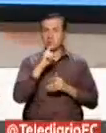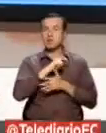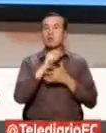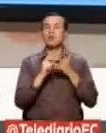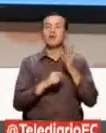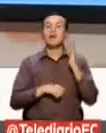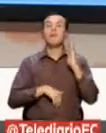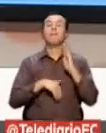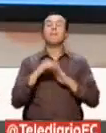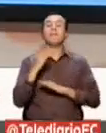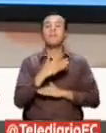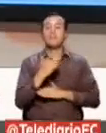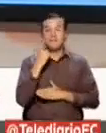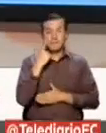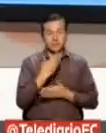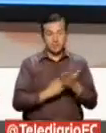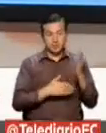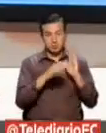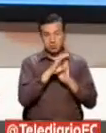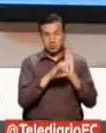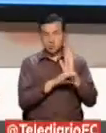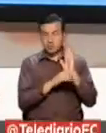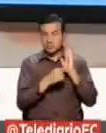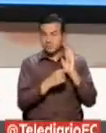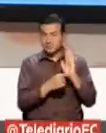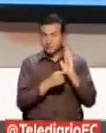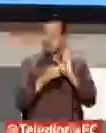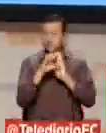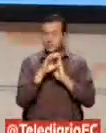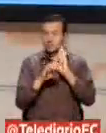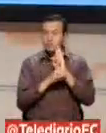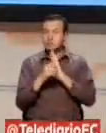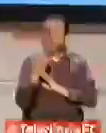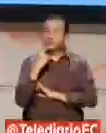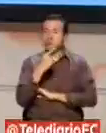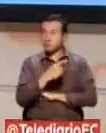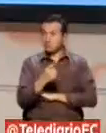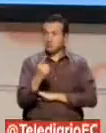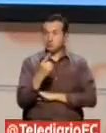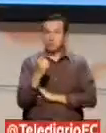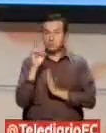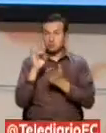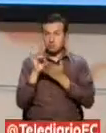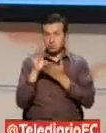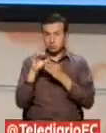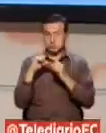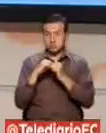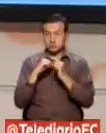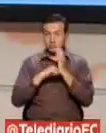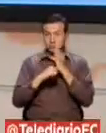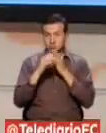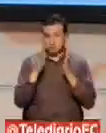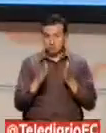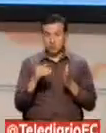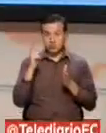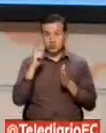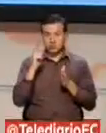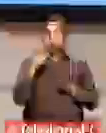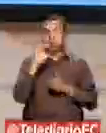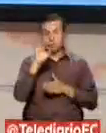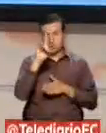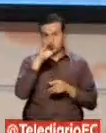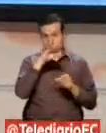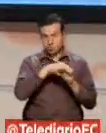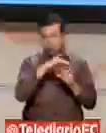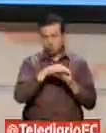una aplicación directa del texto constitucional. La Constitución lo que dice es que para destituir a un ministro necesitas las dos terceras